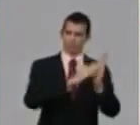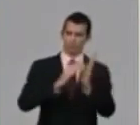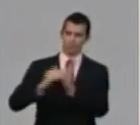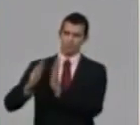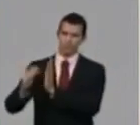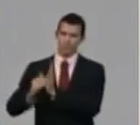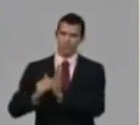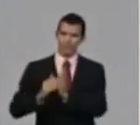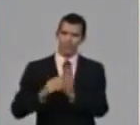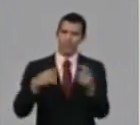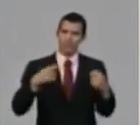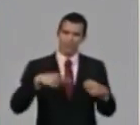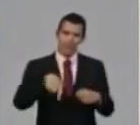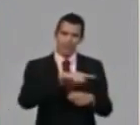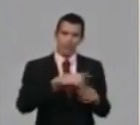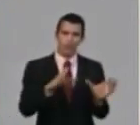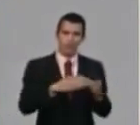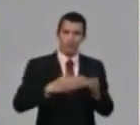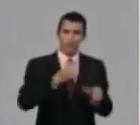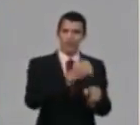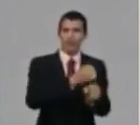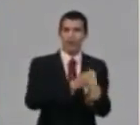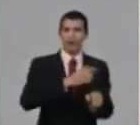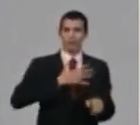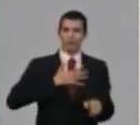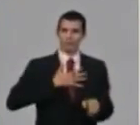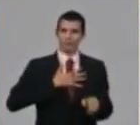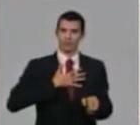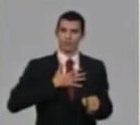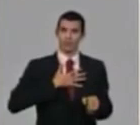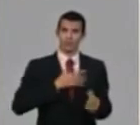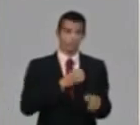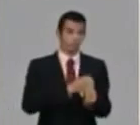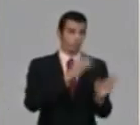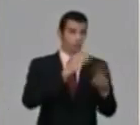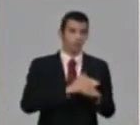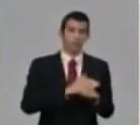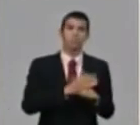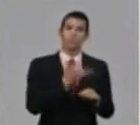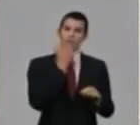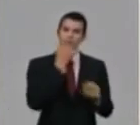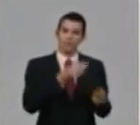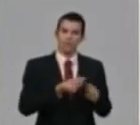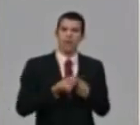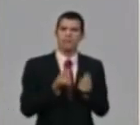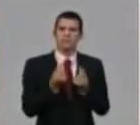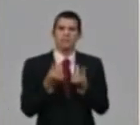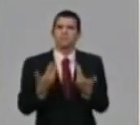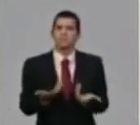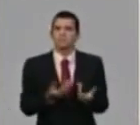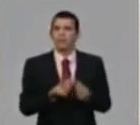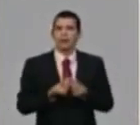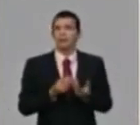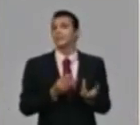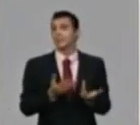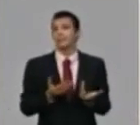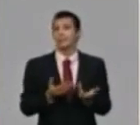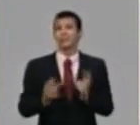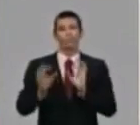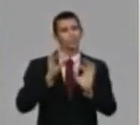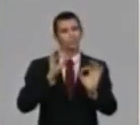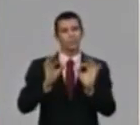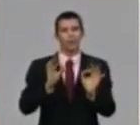como por el 10% de los servicios o las ventas que ellos van realizando. Por eso es que tenemos que ser muy rigurosos en dónde estamos